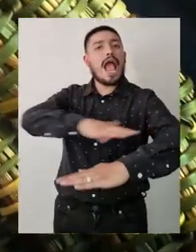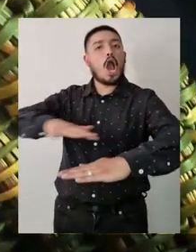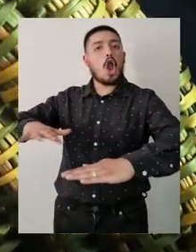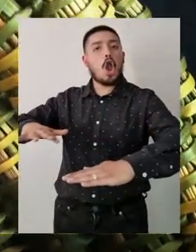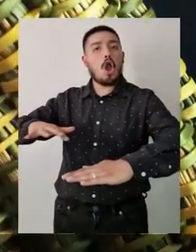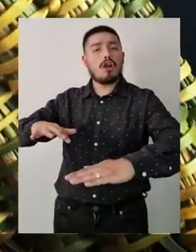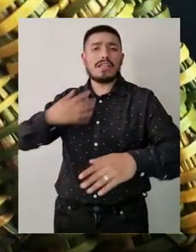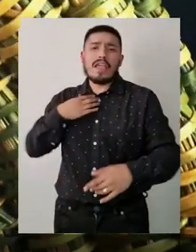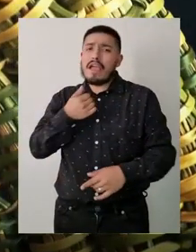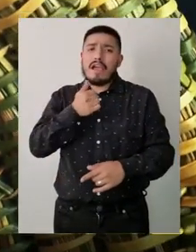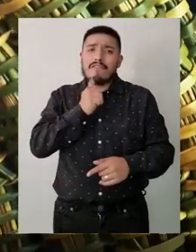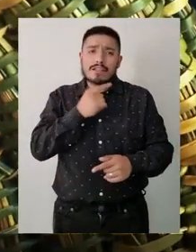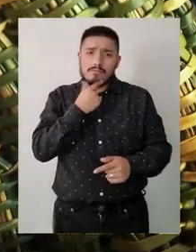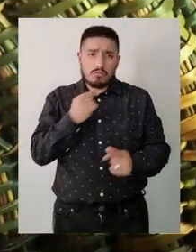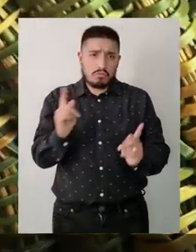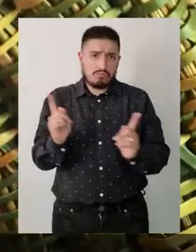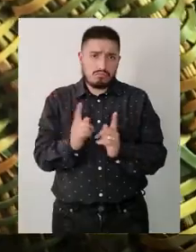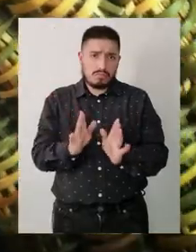queda terminar